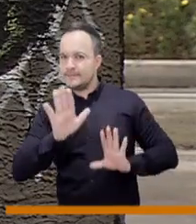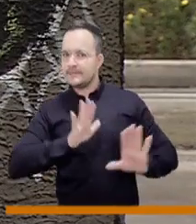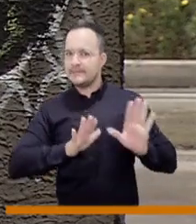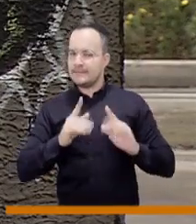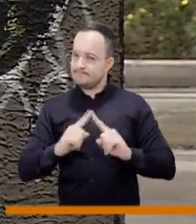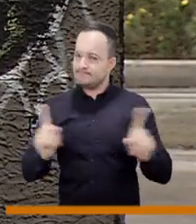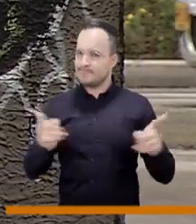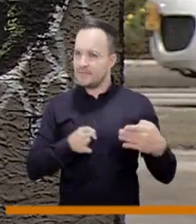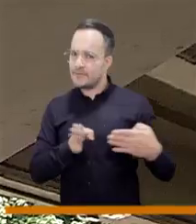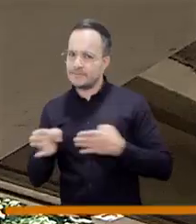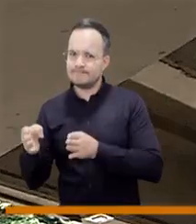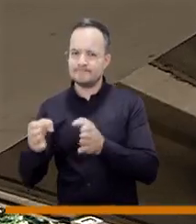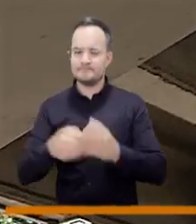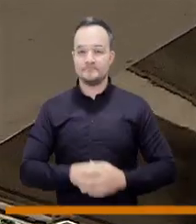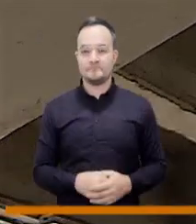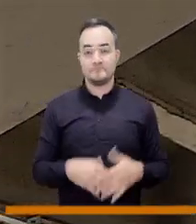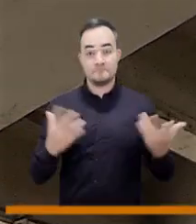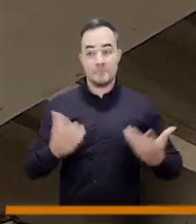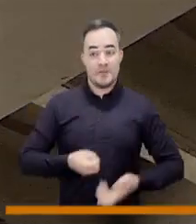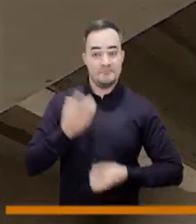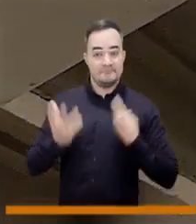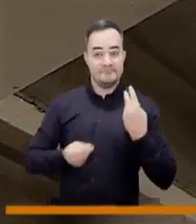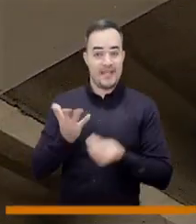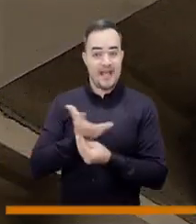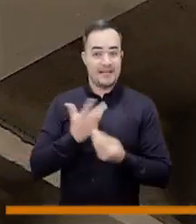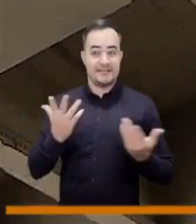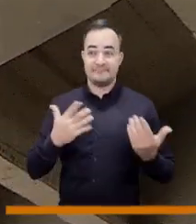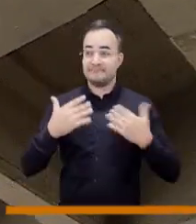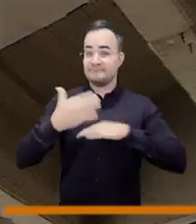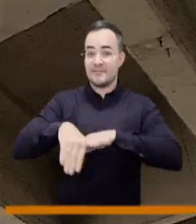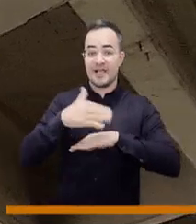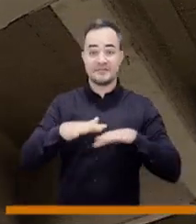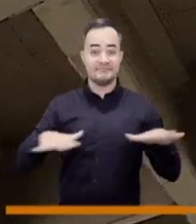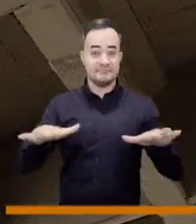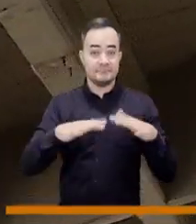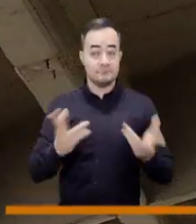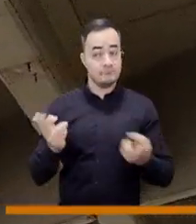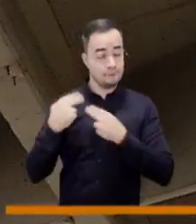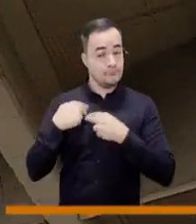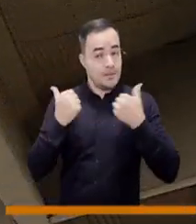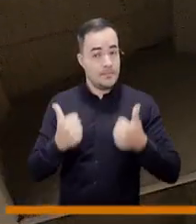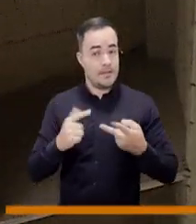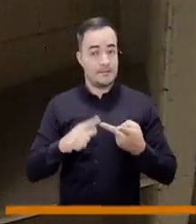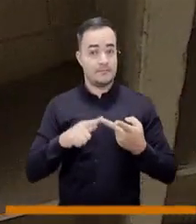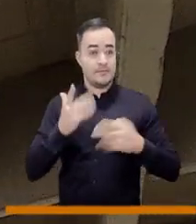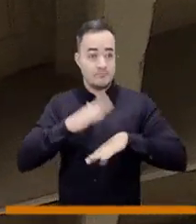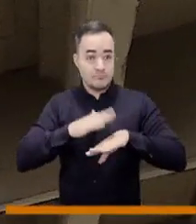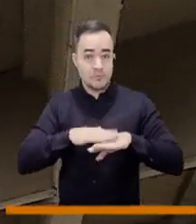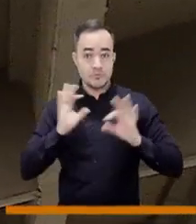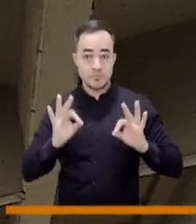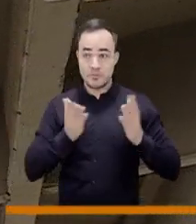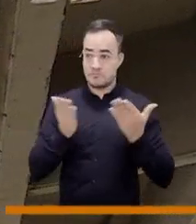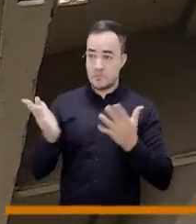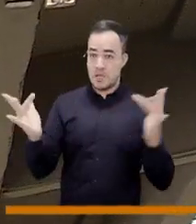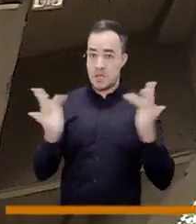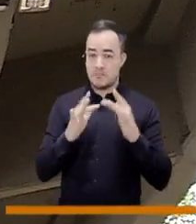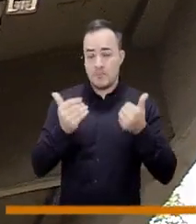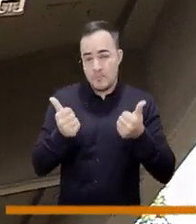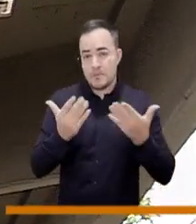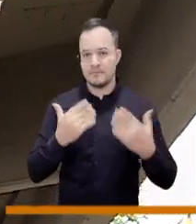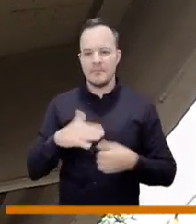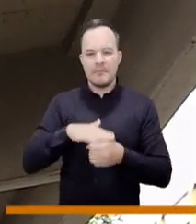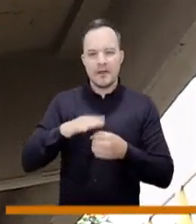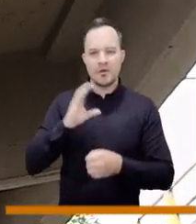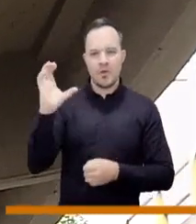diferente. Estas expresiones son obras de arte a cielo abierto, que he hecho con responsabilidad y en lugares reservados para ellos,